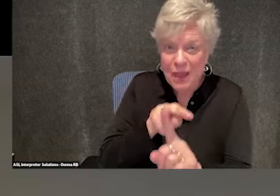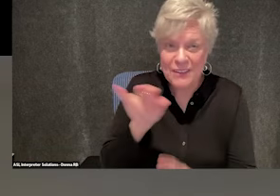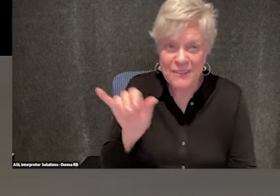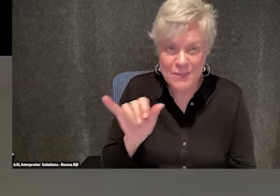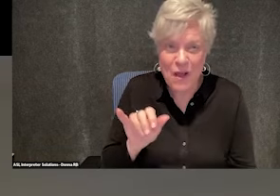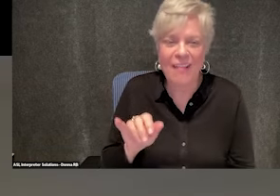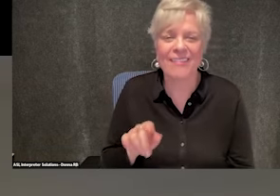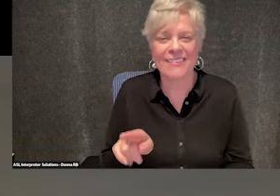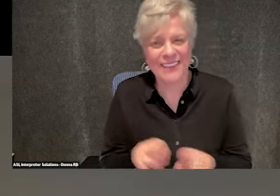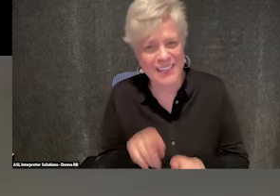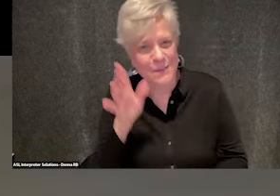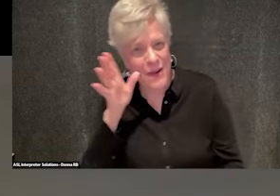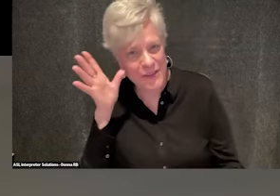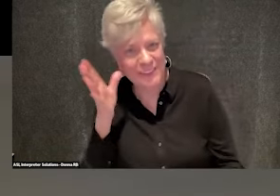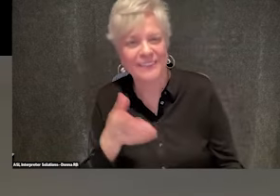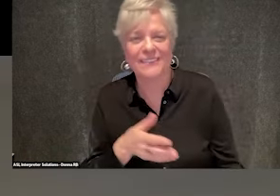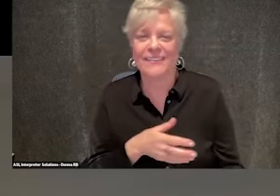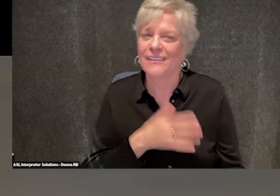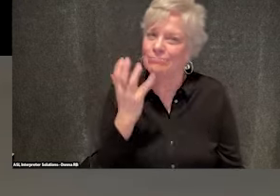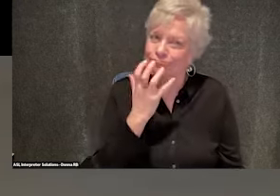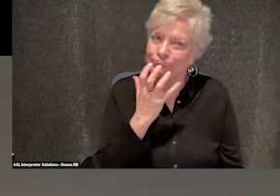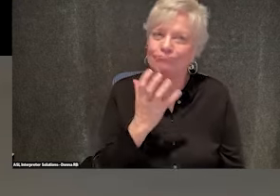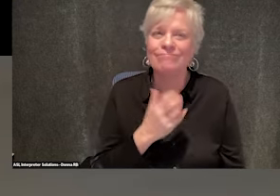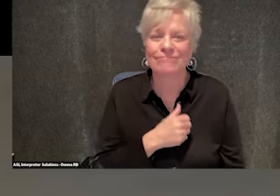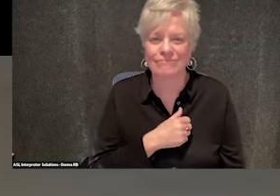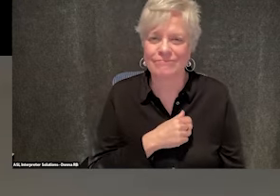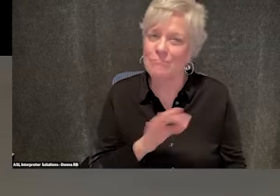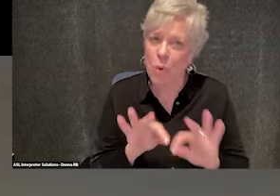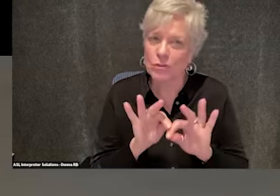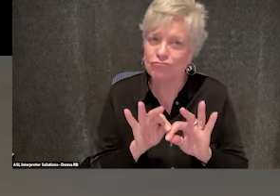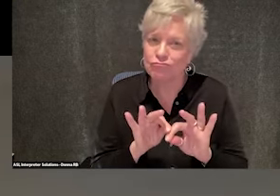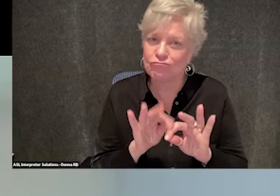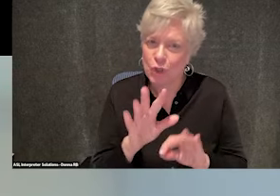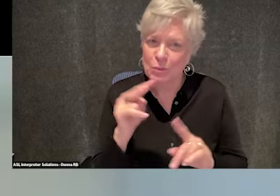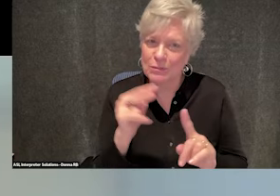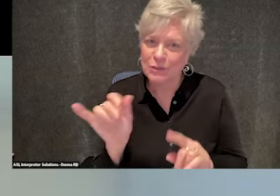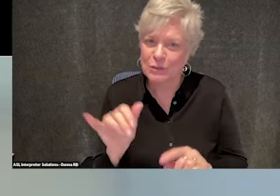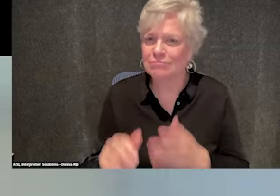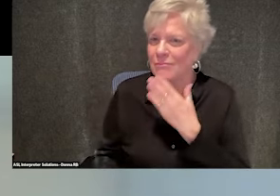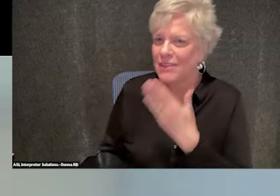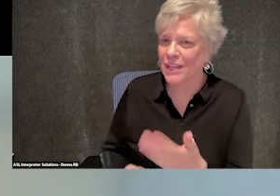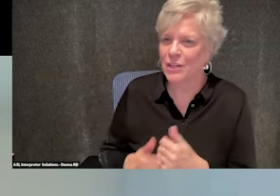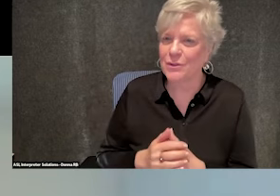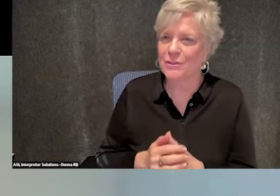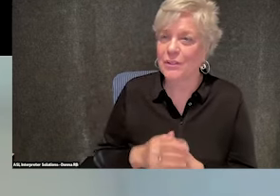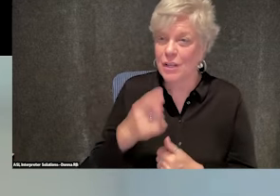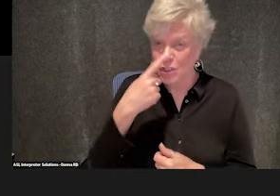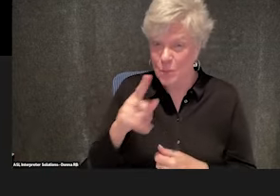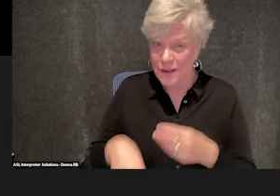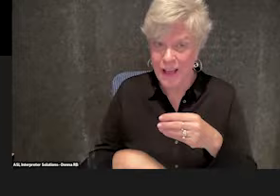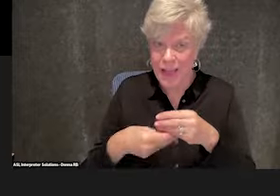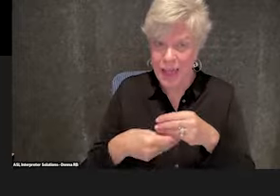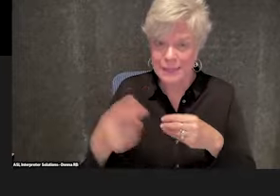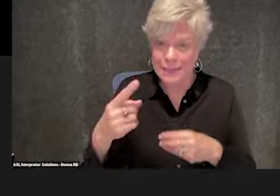uno cierra Zoom, pedimos que todos hagan como una agencia